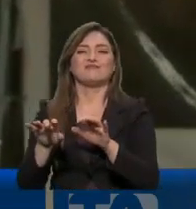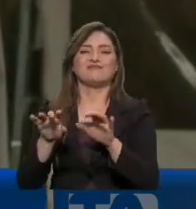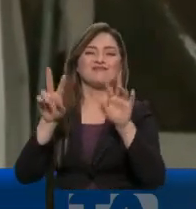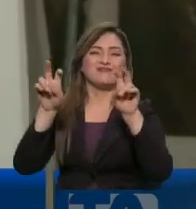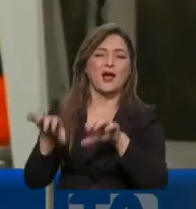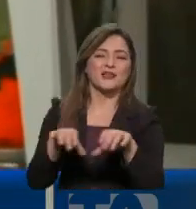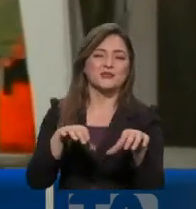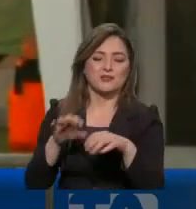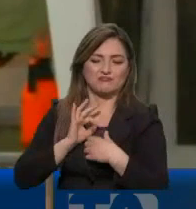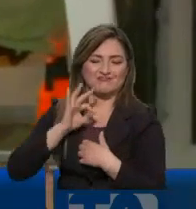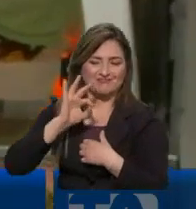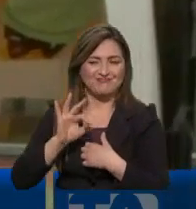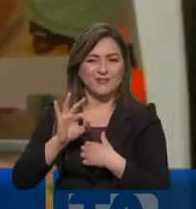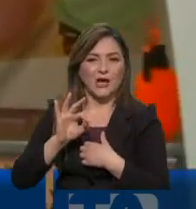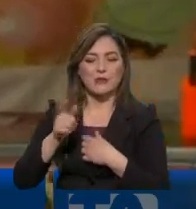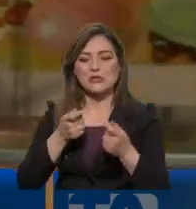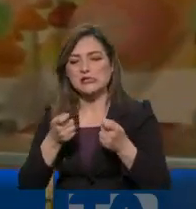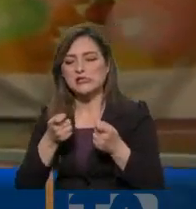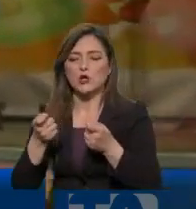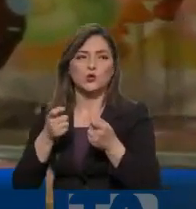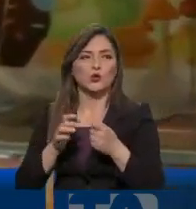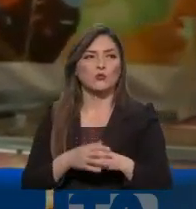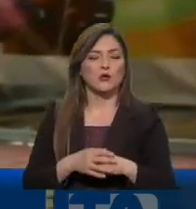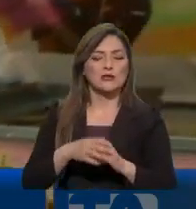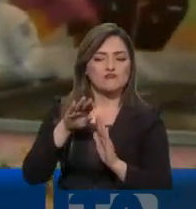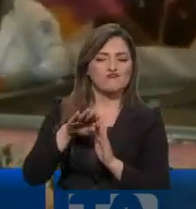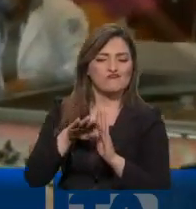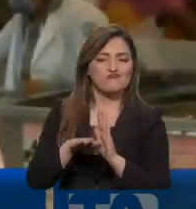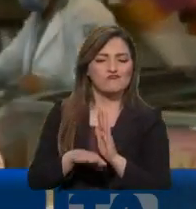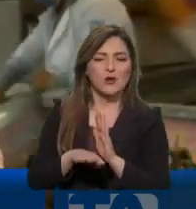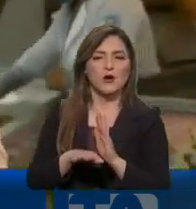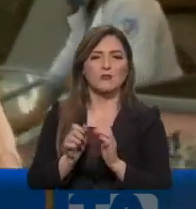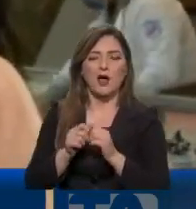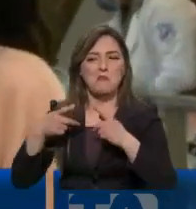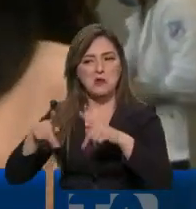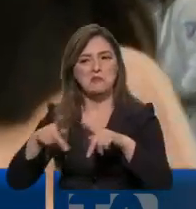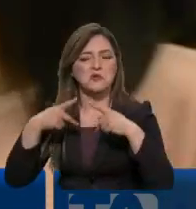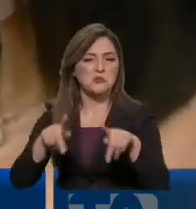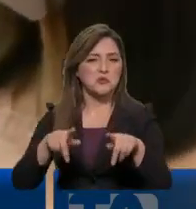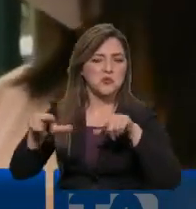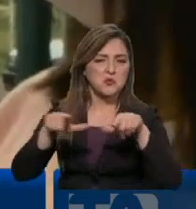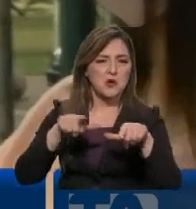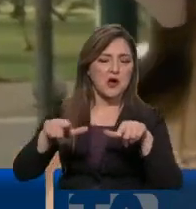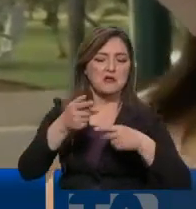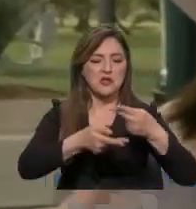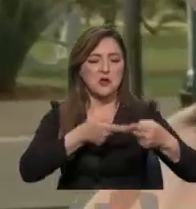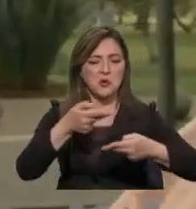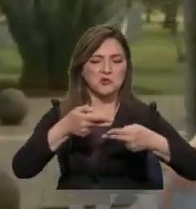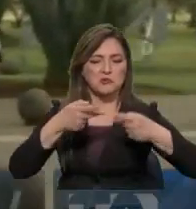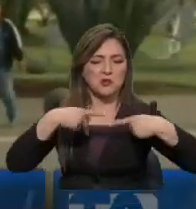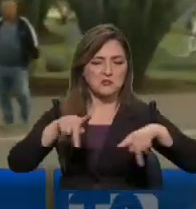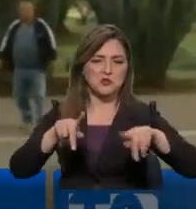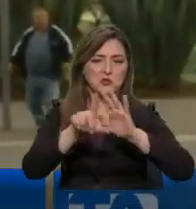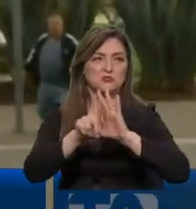pandemia y se están habilitando la autorización para el comercio en el espacio público, nosotros también decidimos mejorar y permitirles